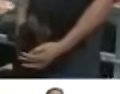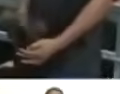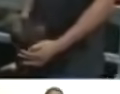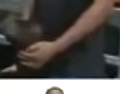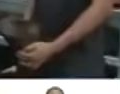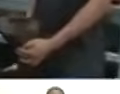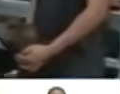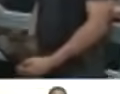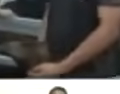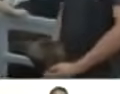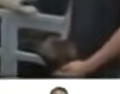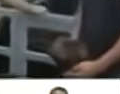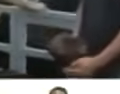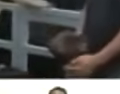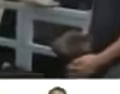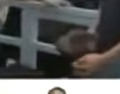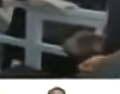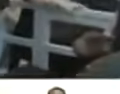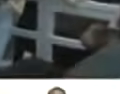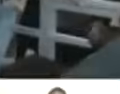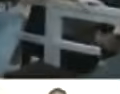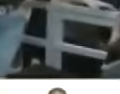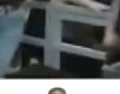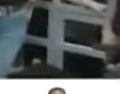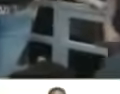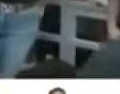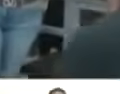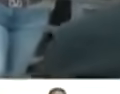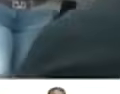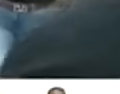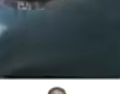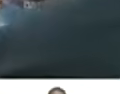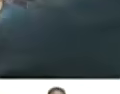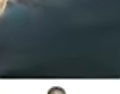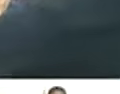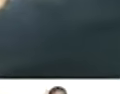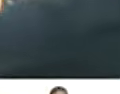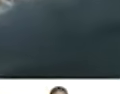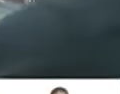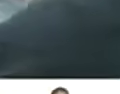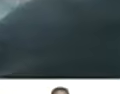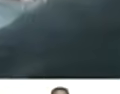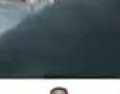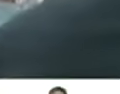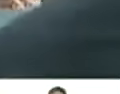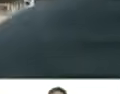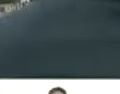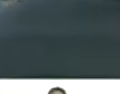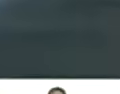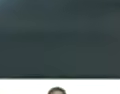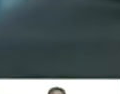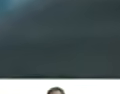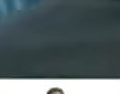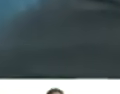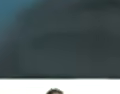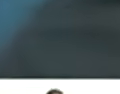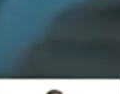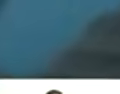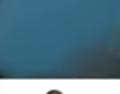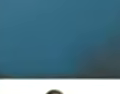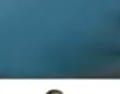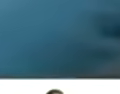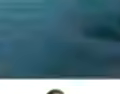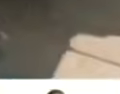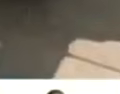venezolano. Gracias, compañera vicepresidenta. Bueno, presidente, aquí está. Estos animalitos los vio usted bebecitos de